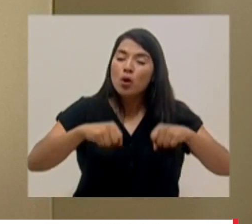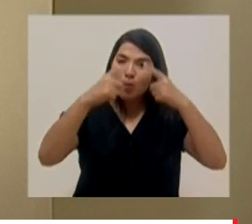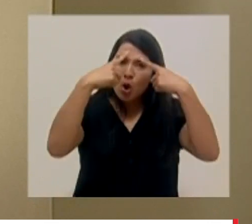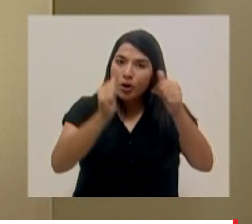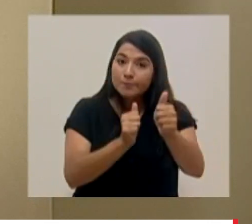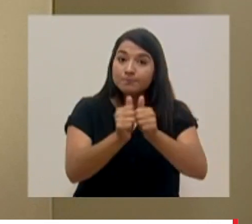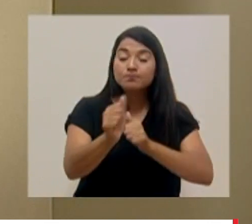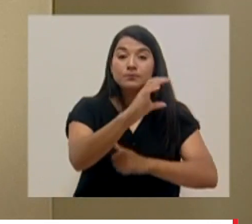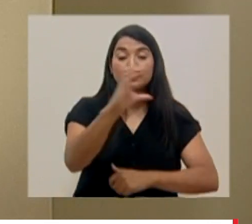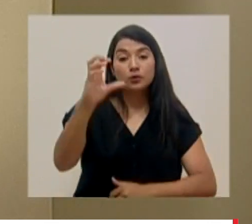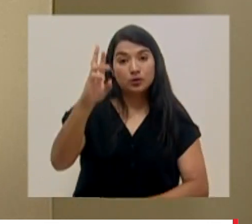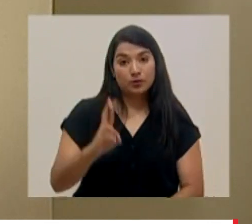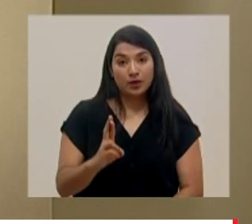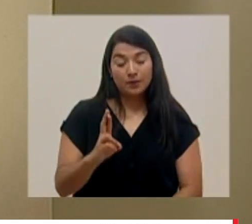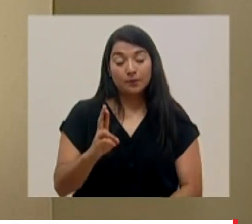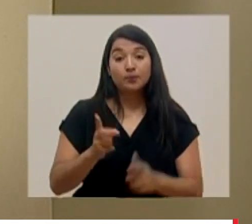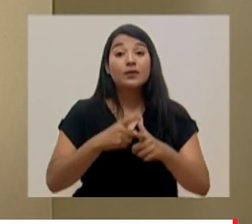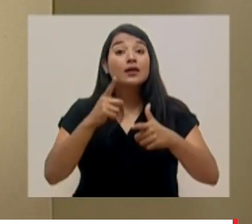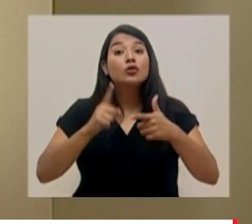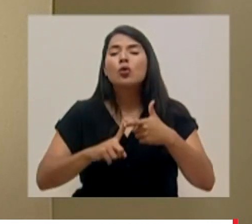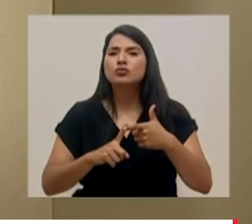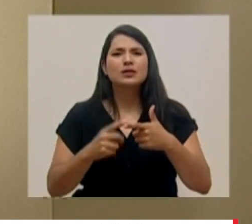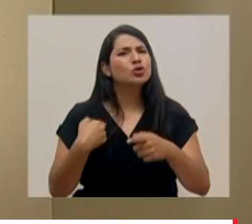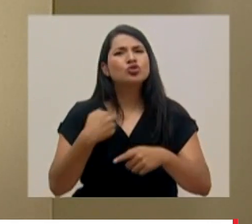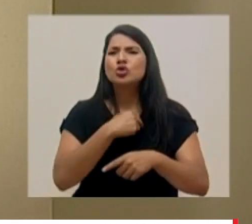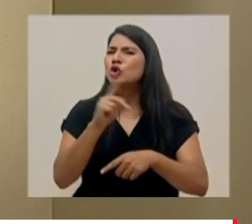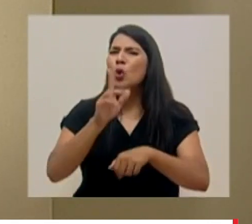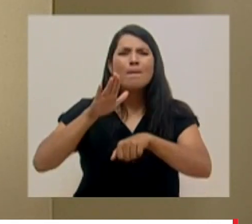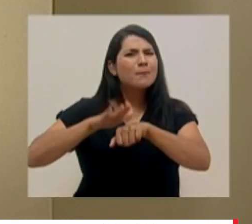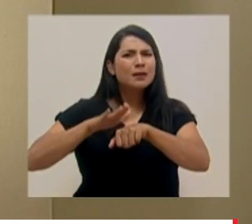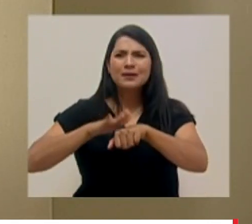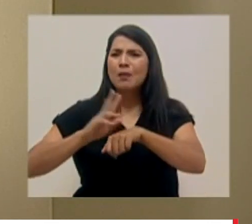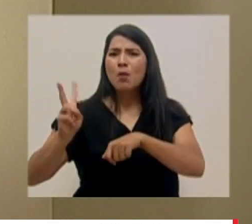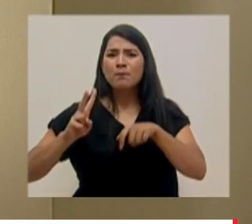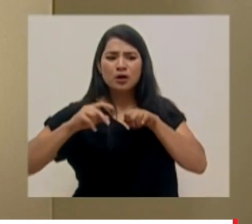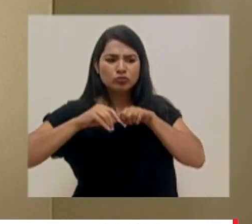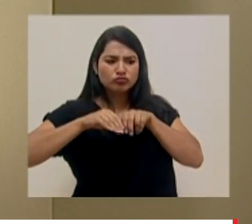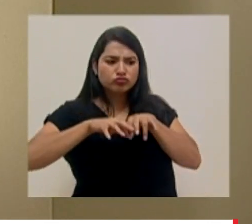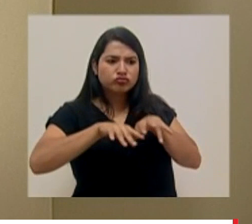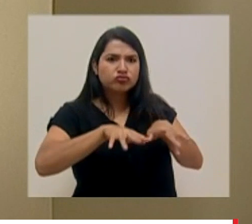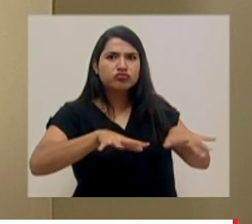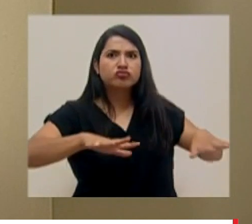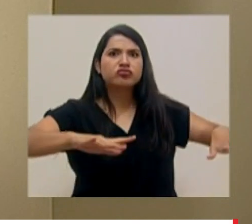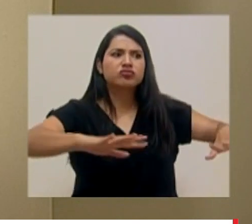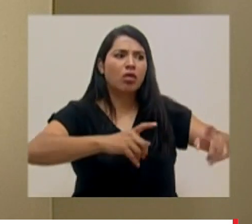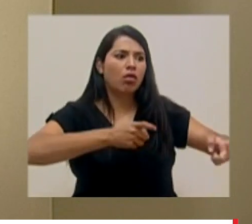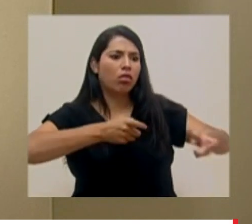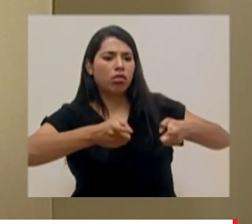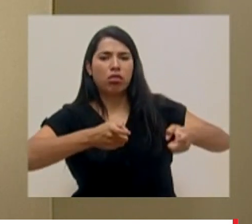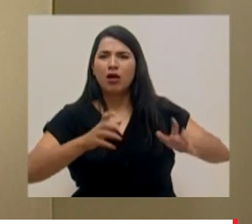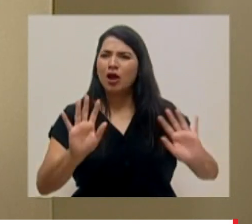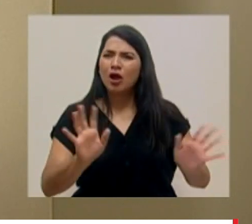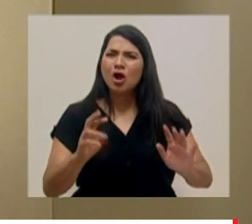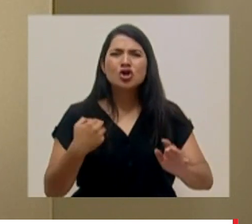país. Así que no le demos espacio al virus, no nos convirtamos en sus aliados.